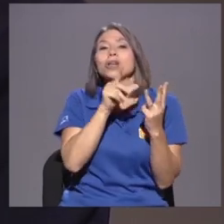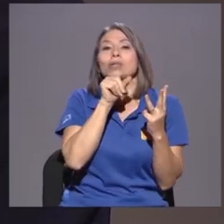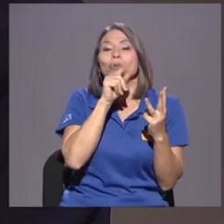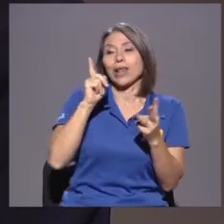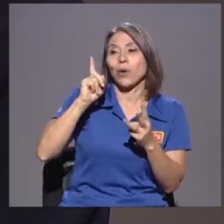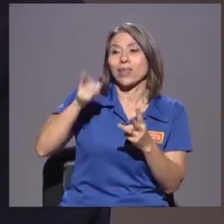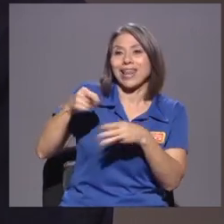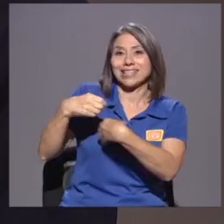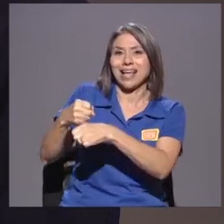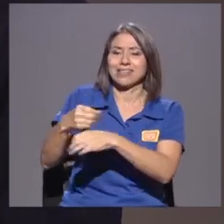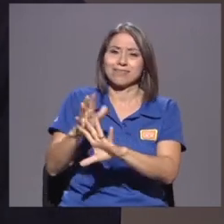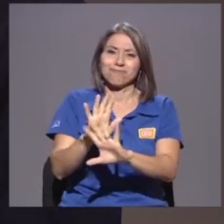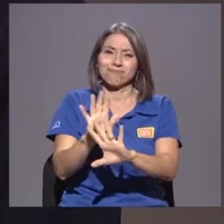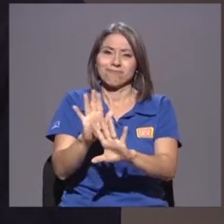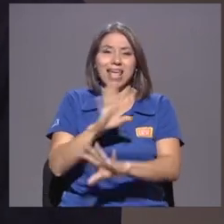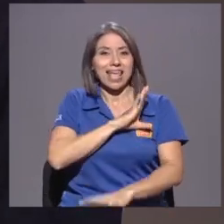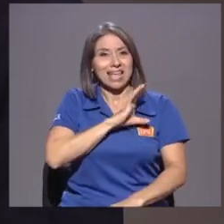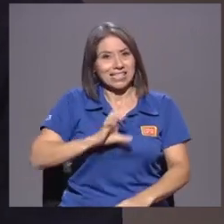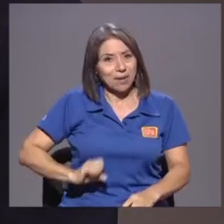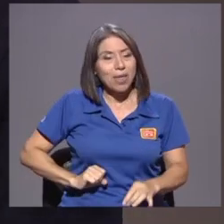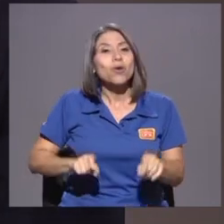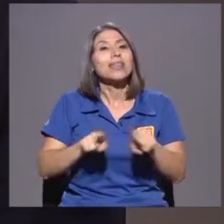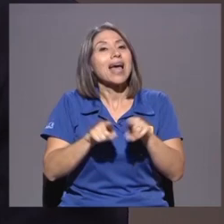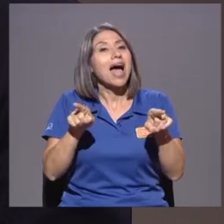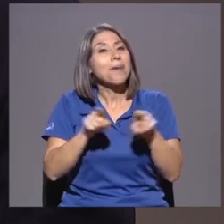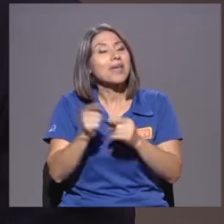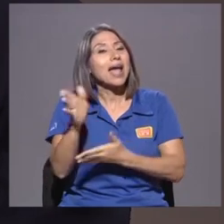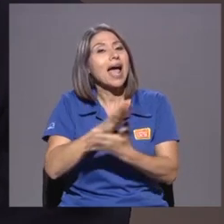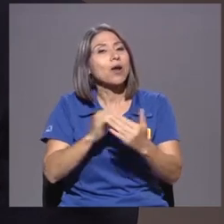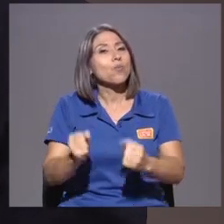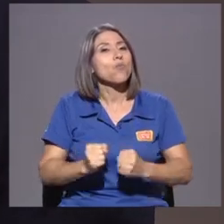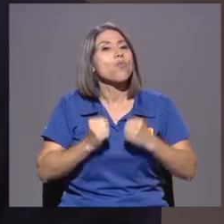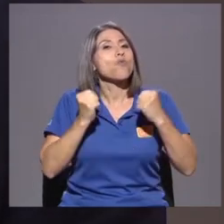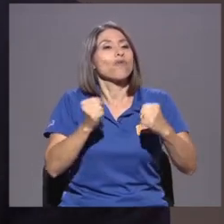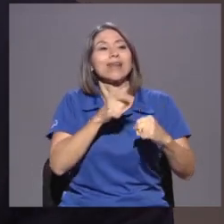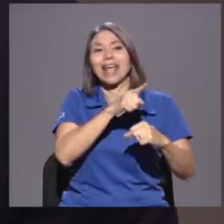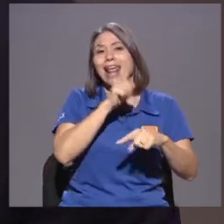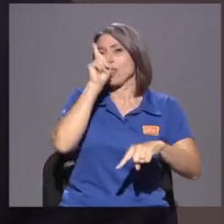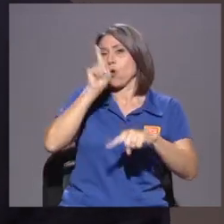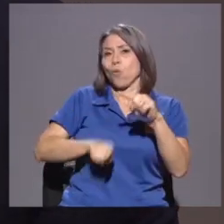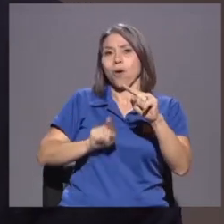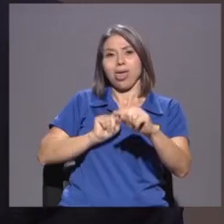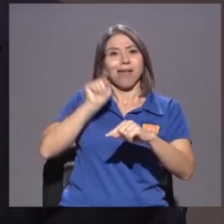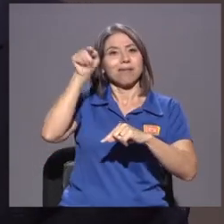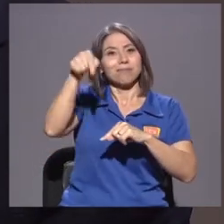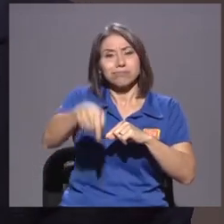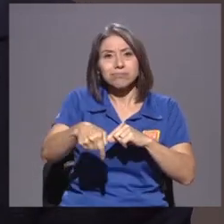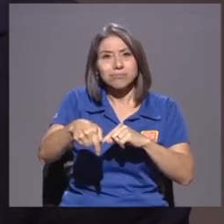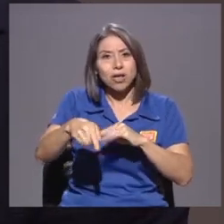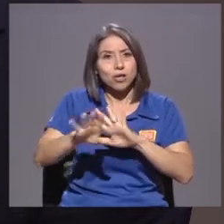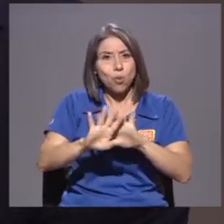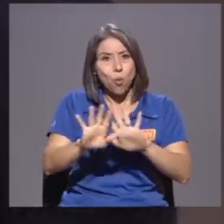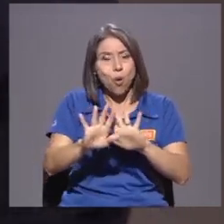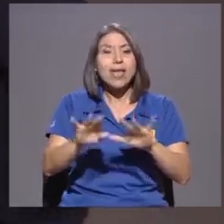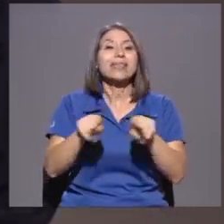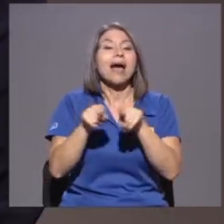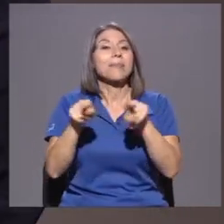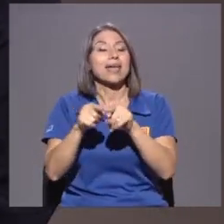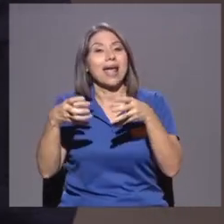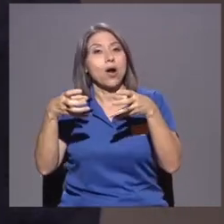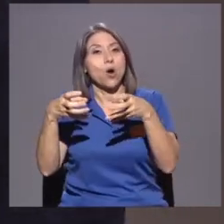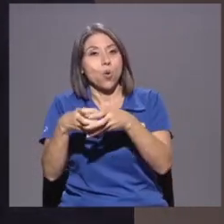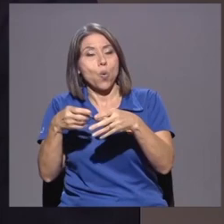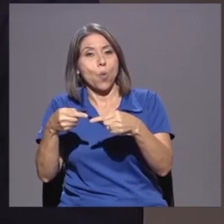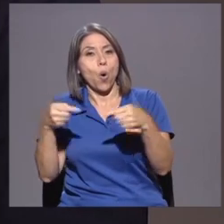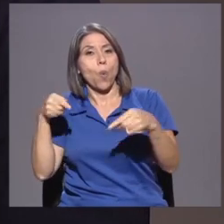muy fuerte pero también hay una institucionalidad que él no puede saltar por ellas y hay una oposición que es la que por lo menos hasta ahora